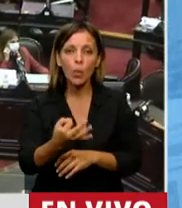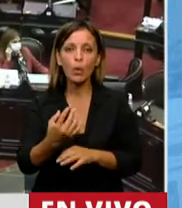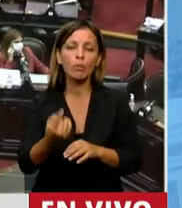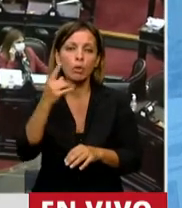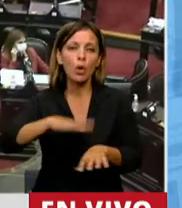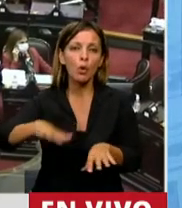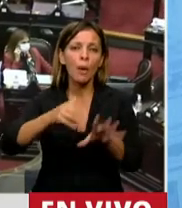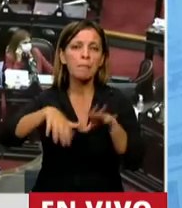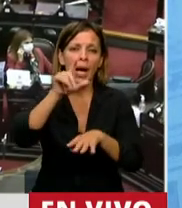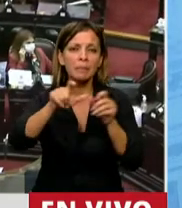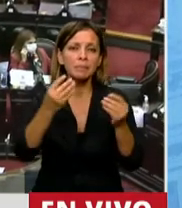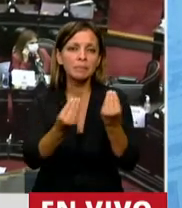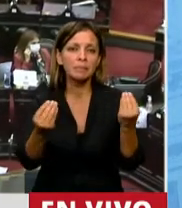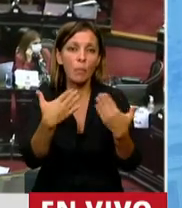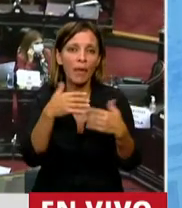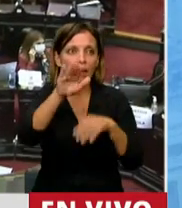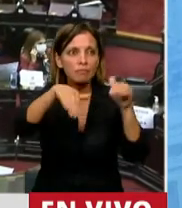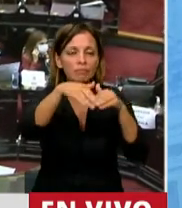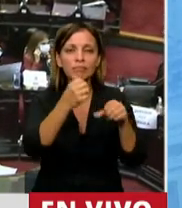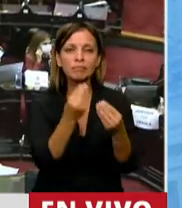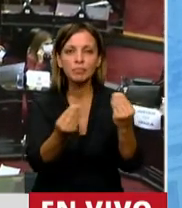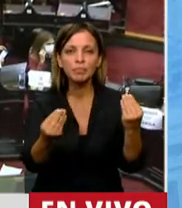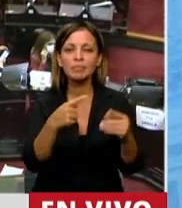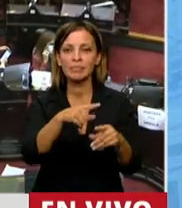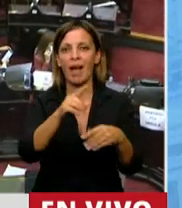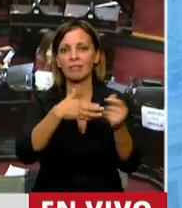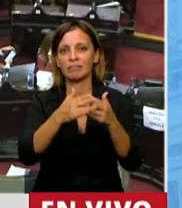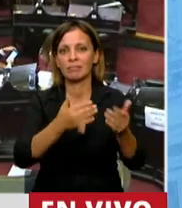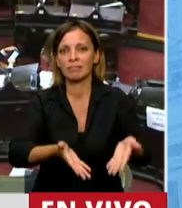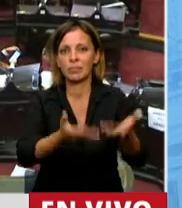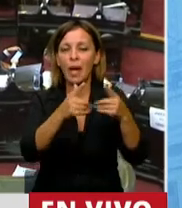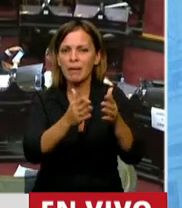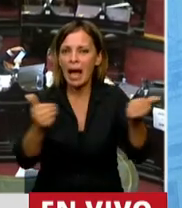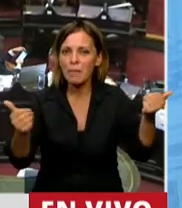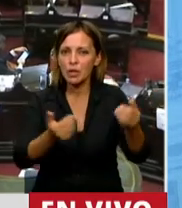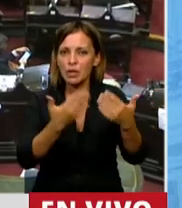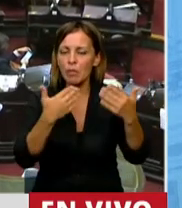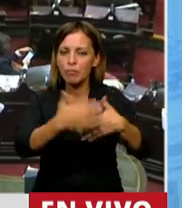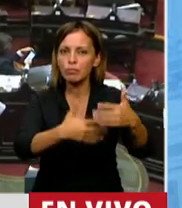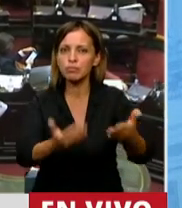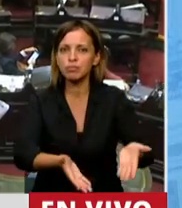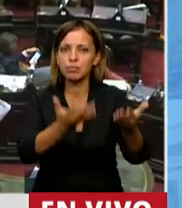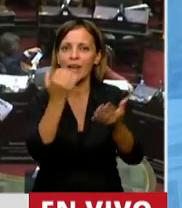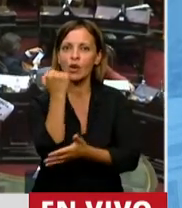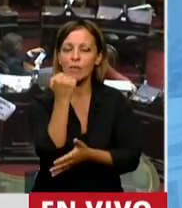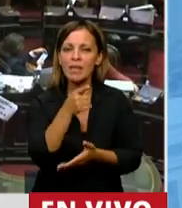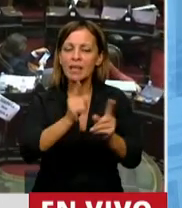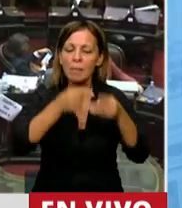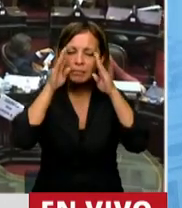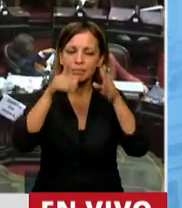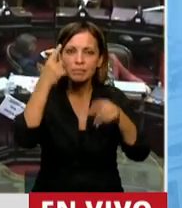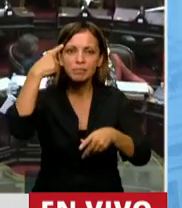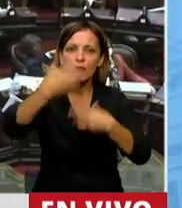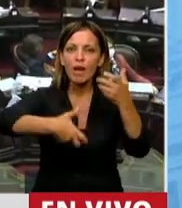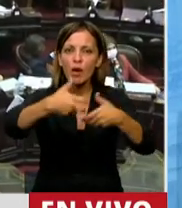donde más trabajadores se pueden tomar, donde rápidamente se recupera la economía y teniendo apuestas a que la inversión del